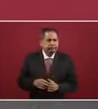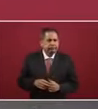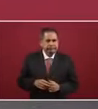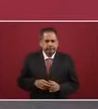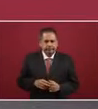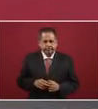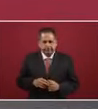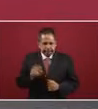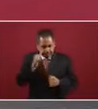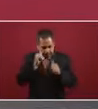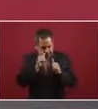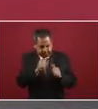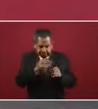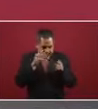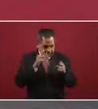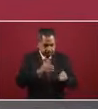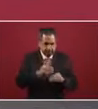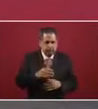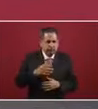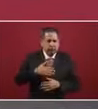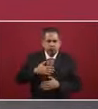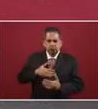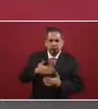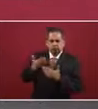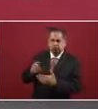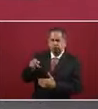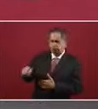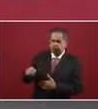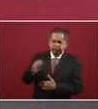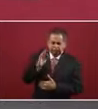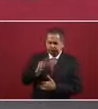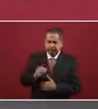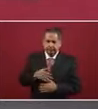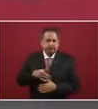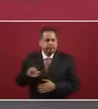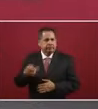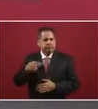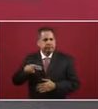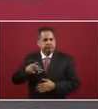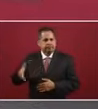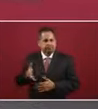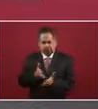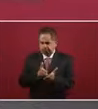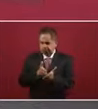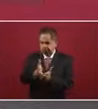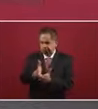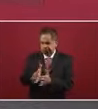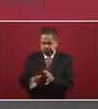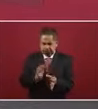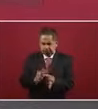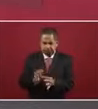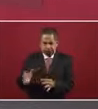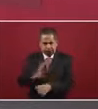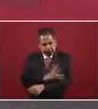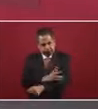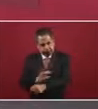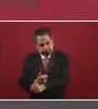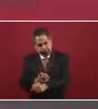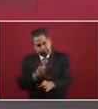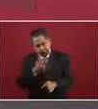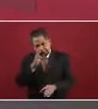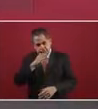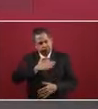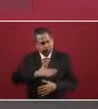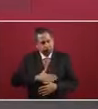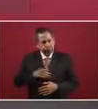atención especial. Le tengo toda la confianza, es un hombre recto e íntegro,